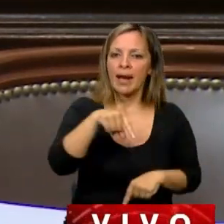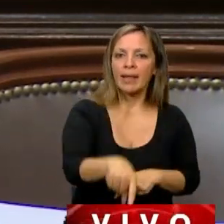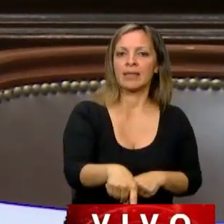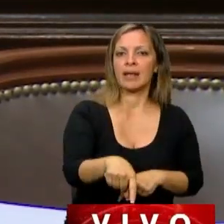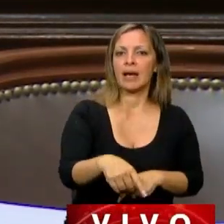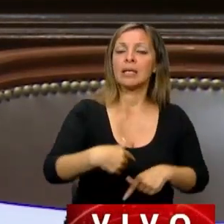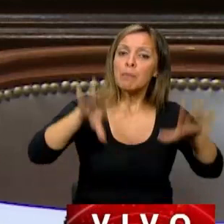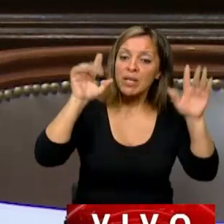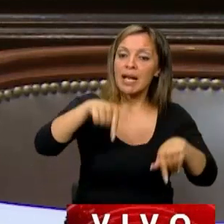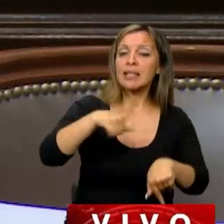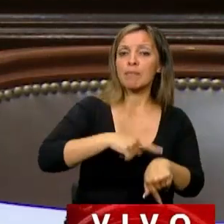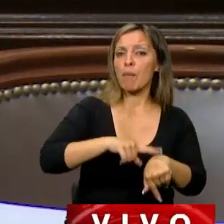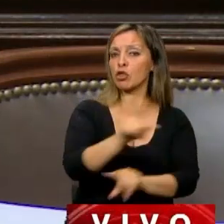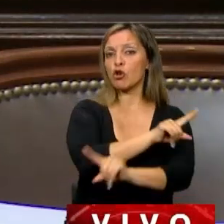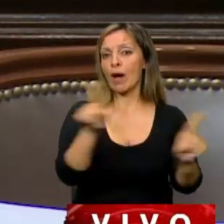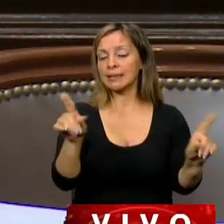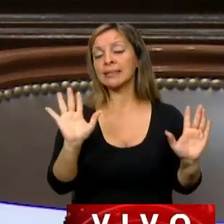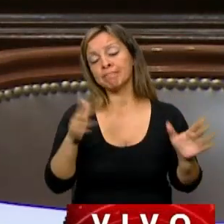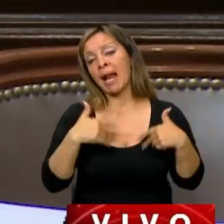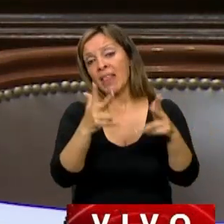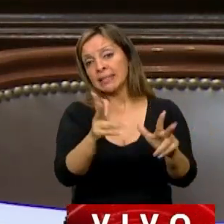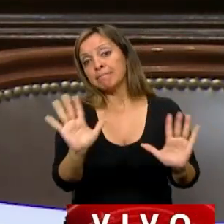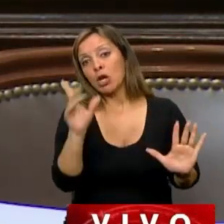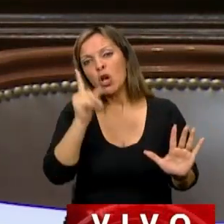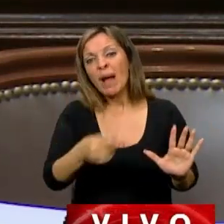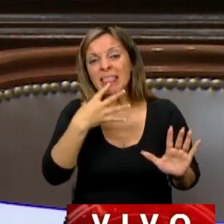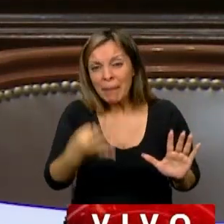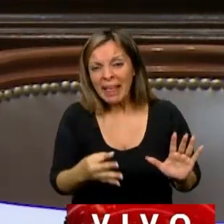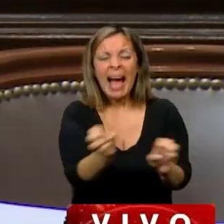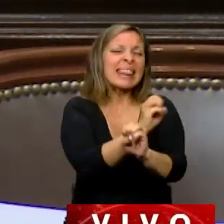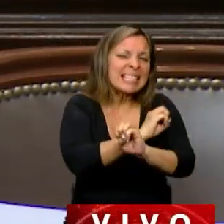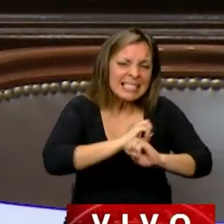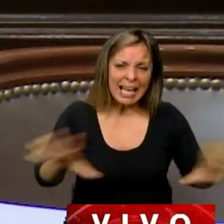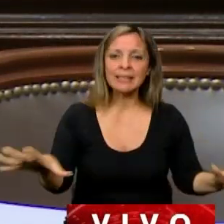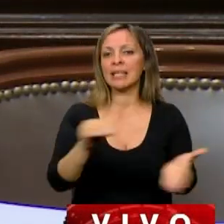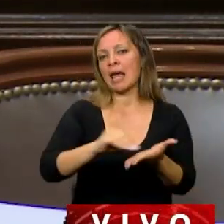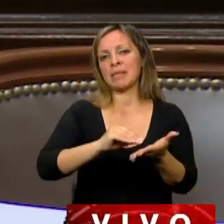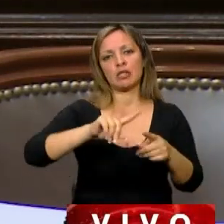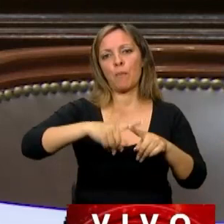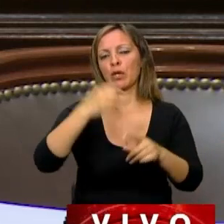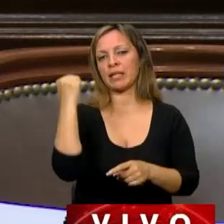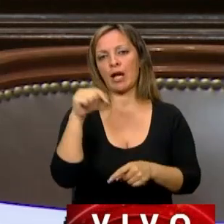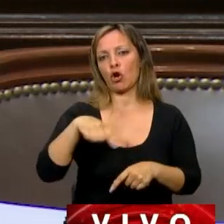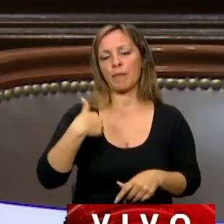que quizás este no era el momento oportuno para decirlo, es un desastre en la administración política y económica